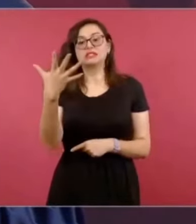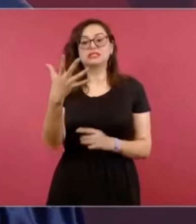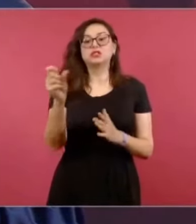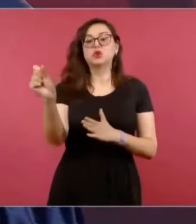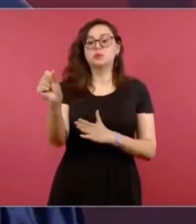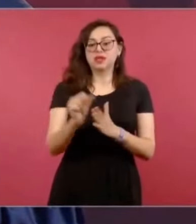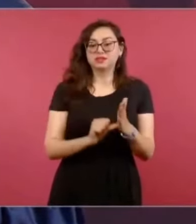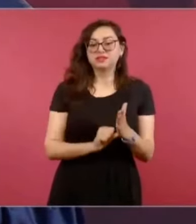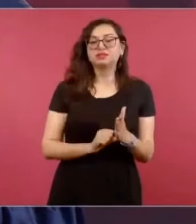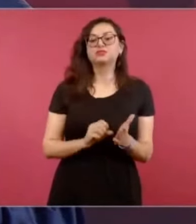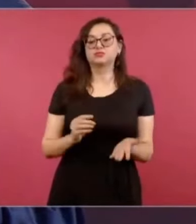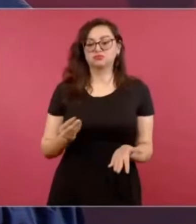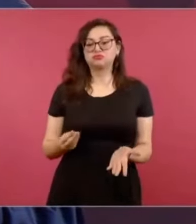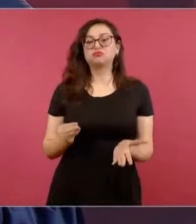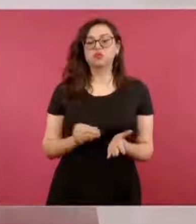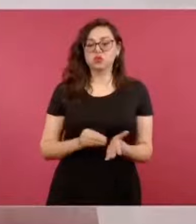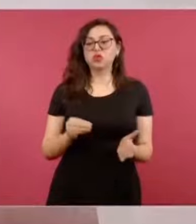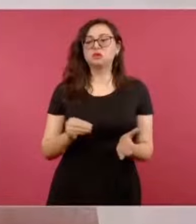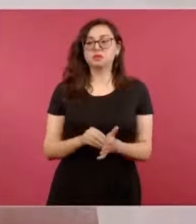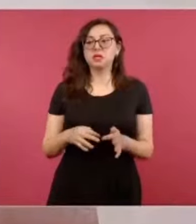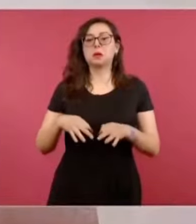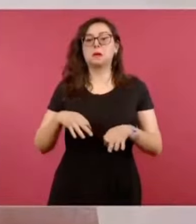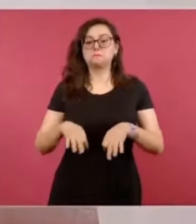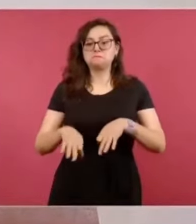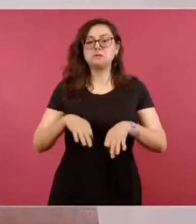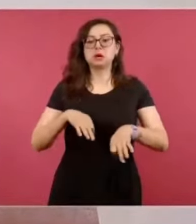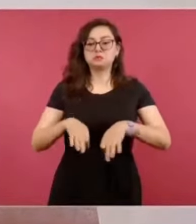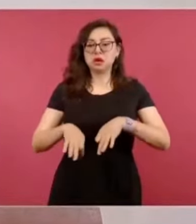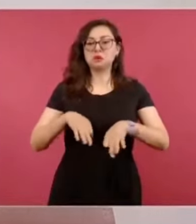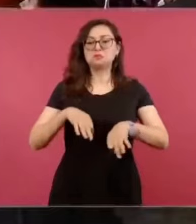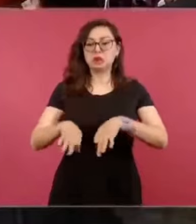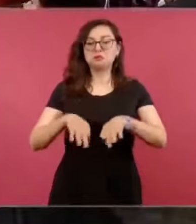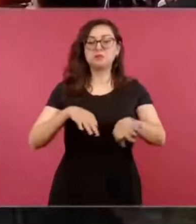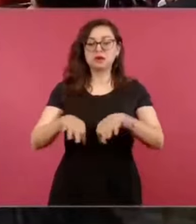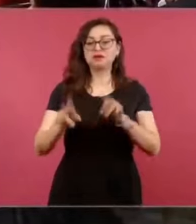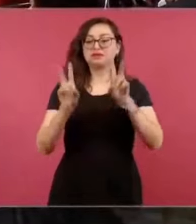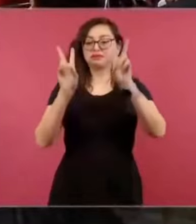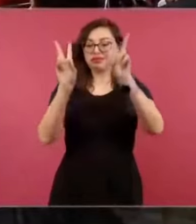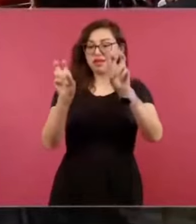y vamos a estar tratando todos estos temas.